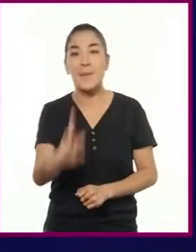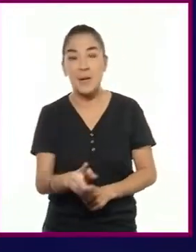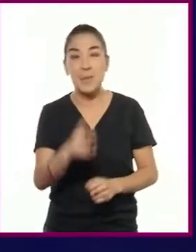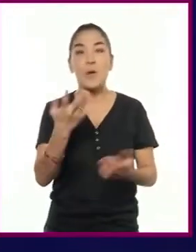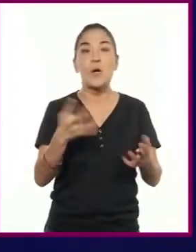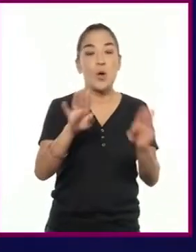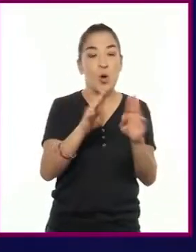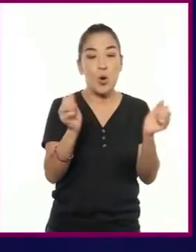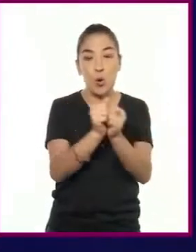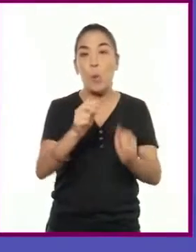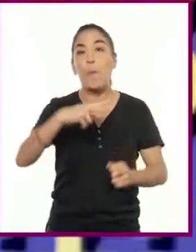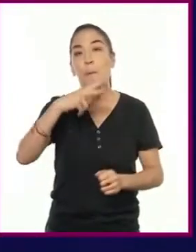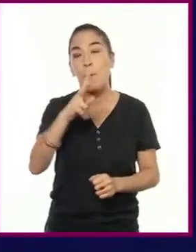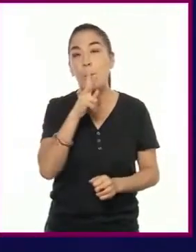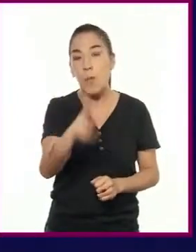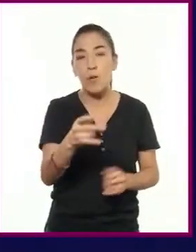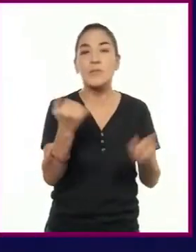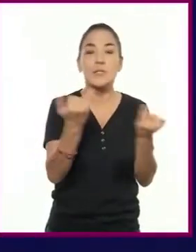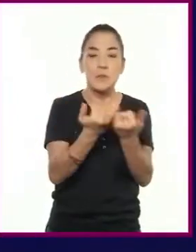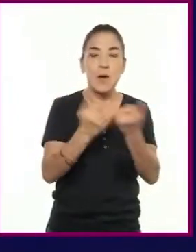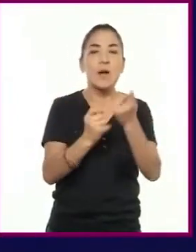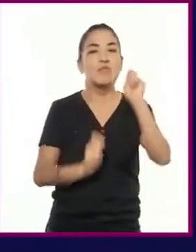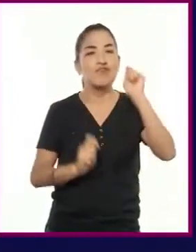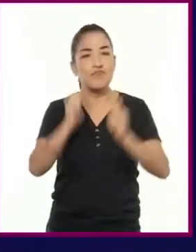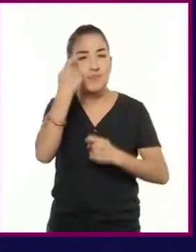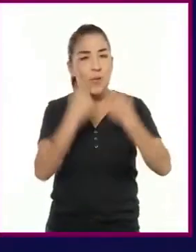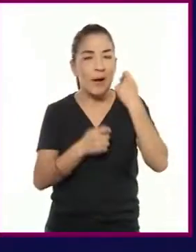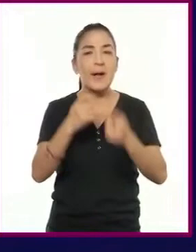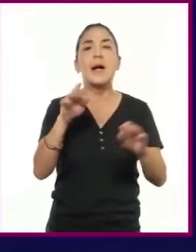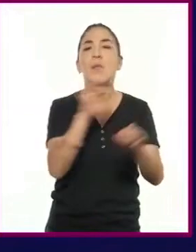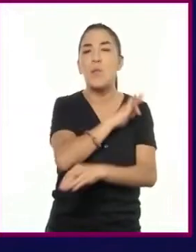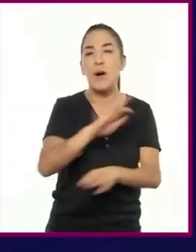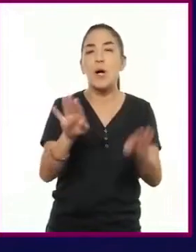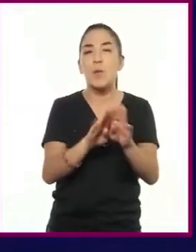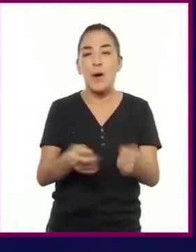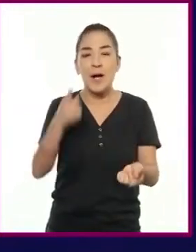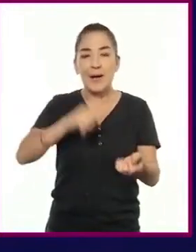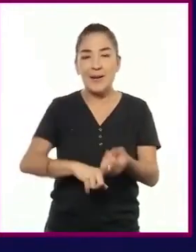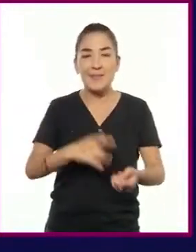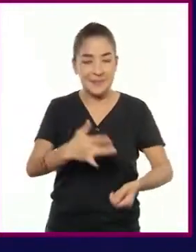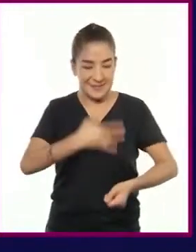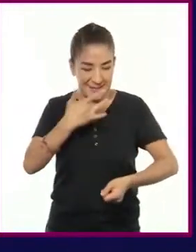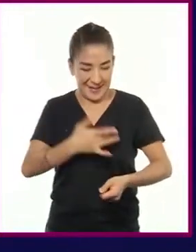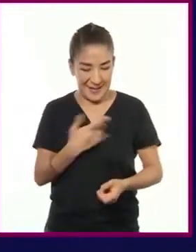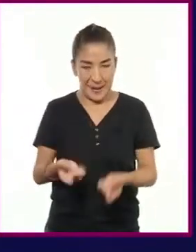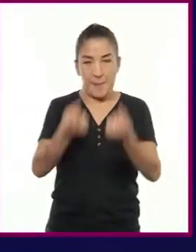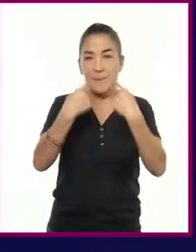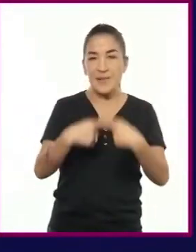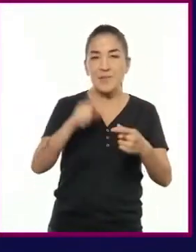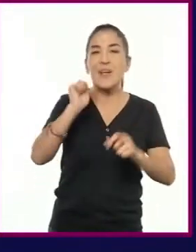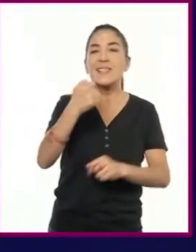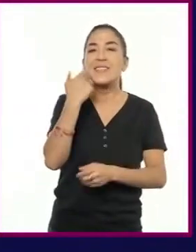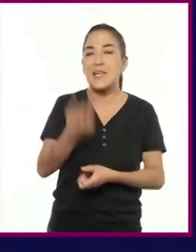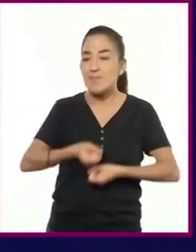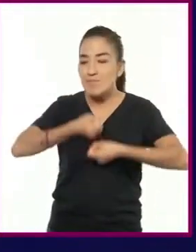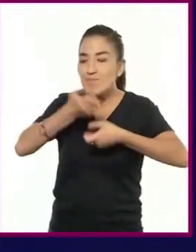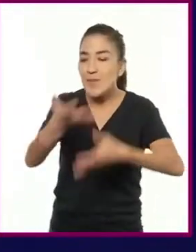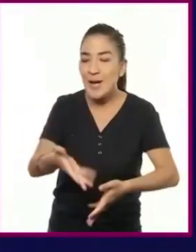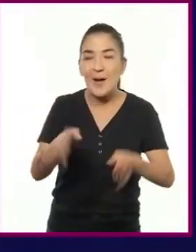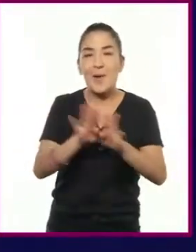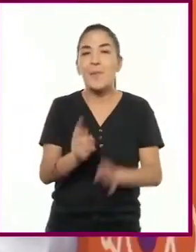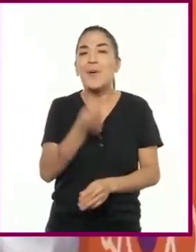verbal, se hace manifiesto. Expresarse equivale a encontrar dentro de uno mismo lo que se quiere decir y